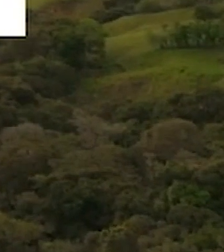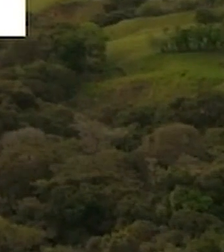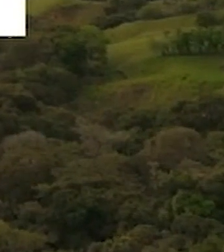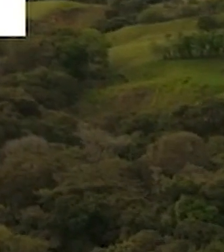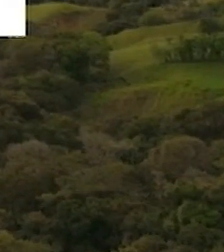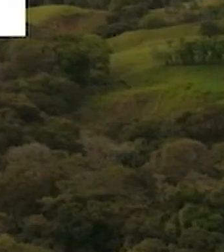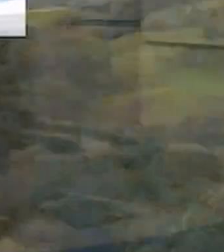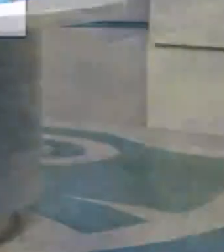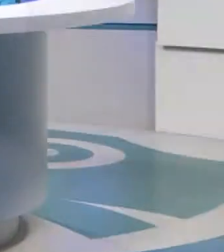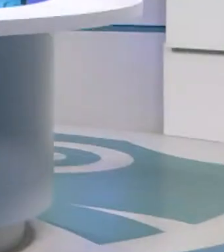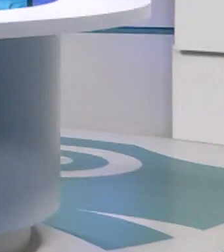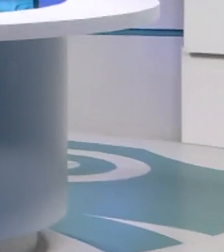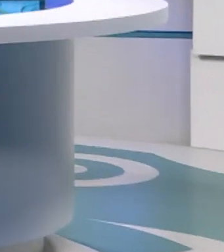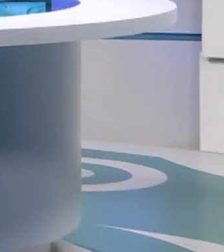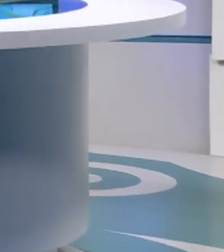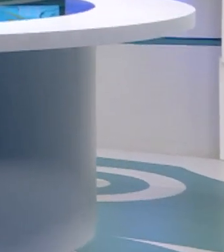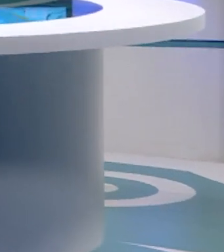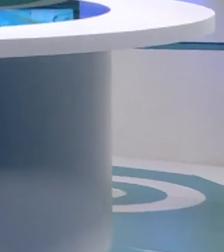vamosaturistear.com.